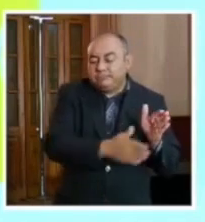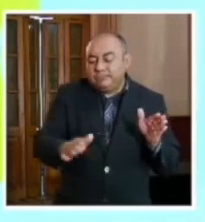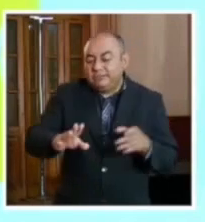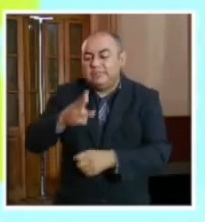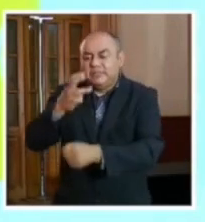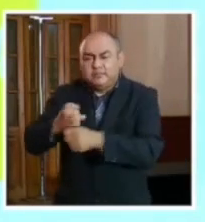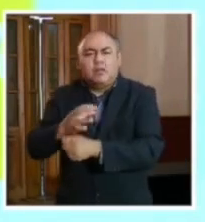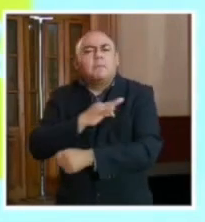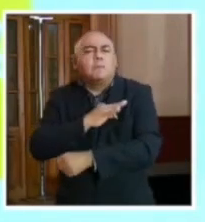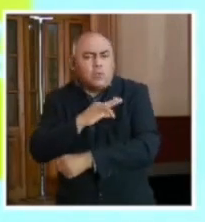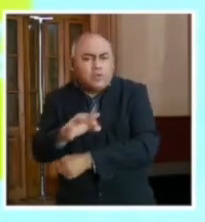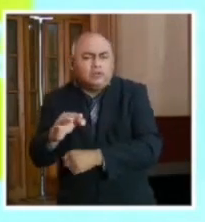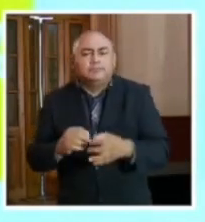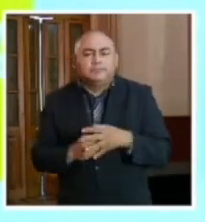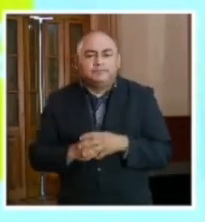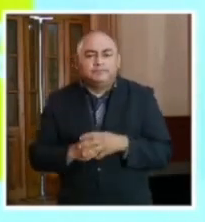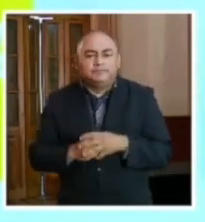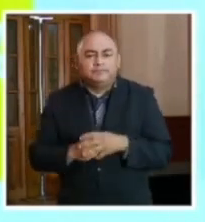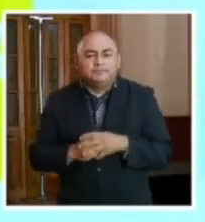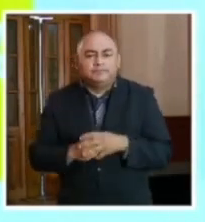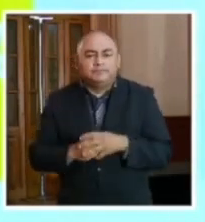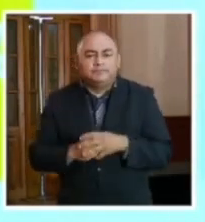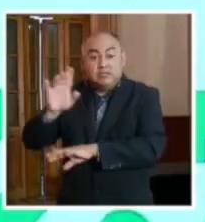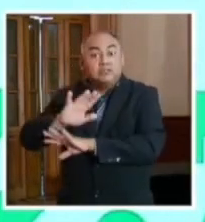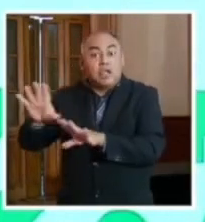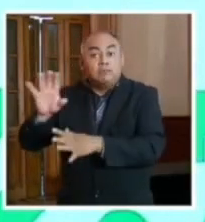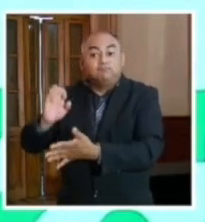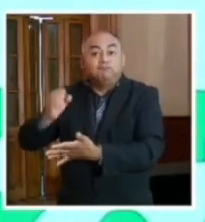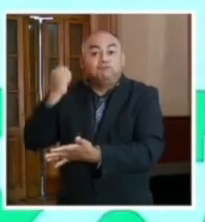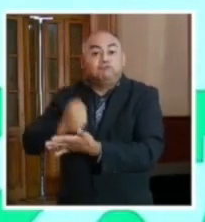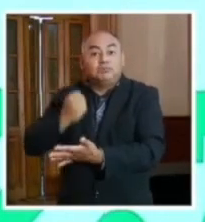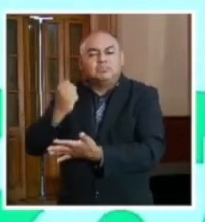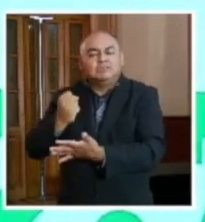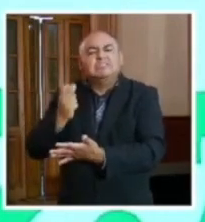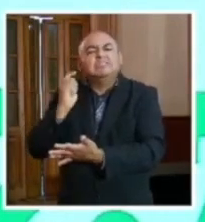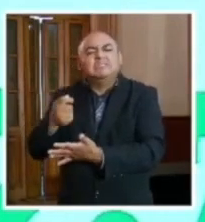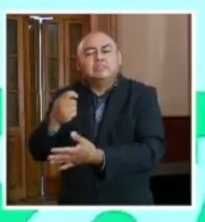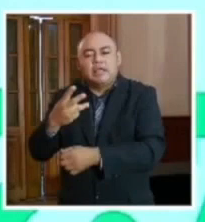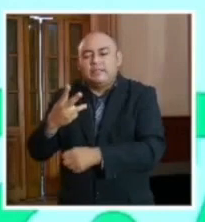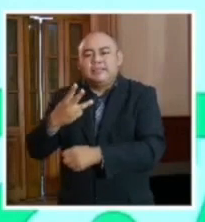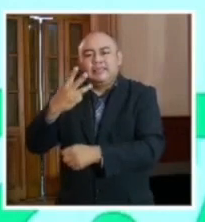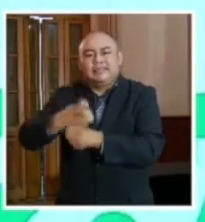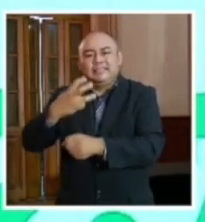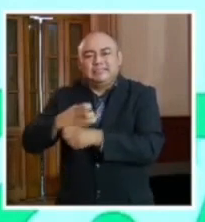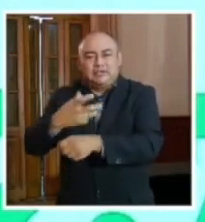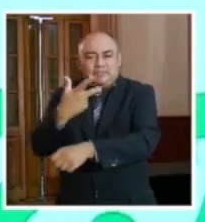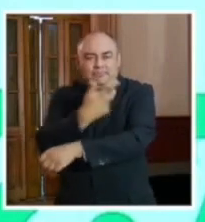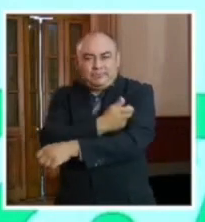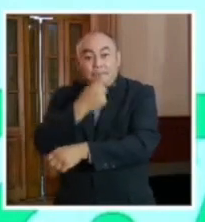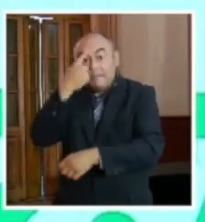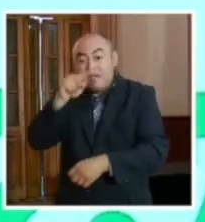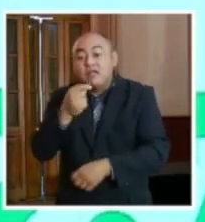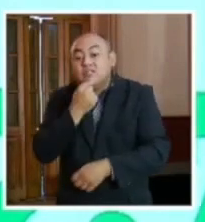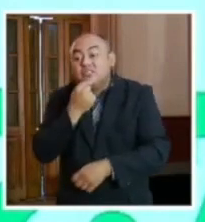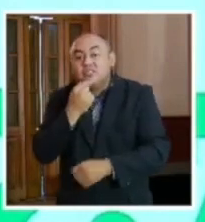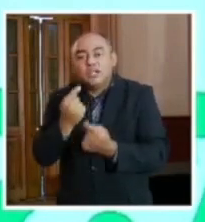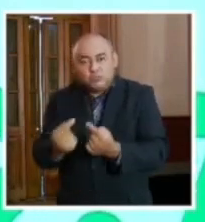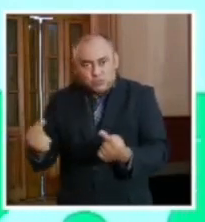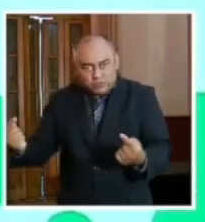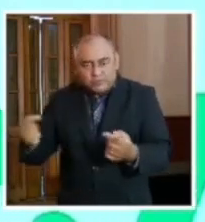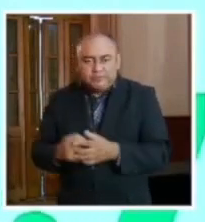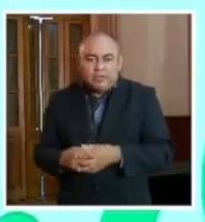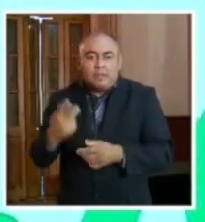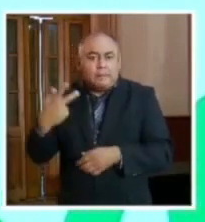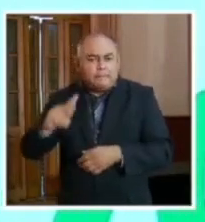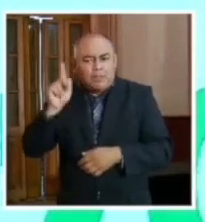casos dos pacientes ocupan ventilación mecánica para continuar con su tratamiento y hubo un paciente pediátrico que